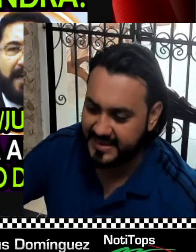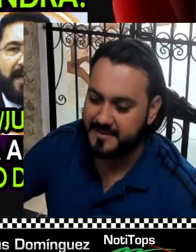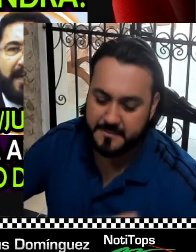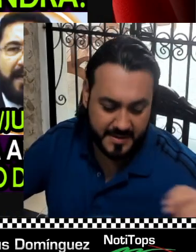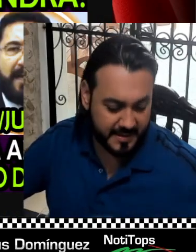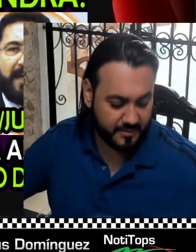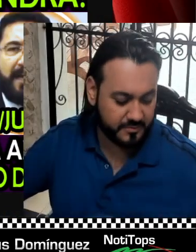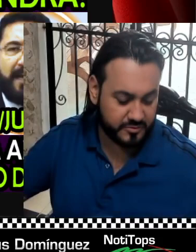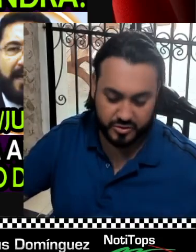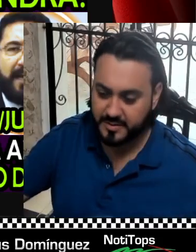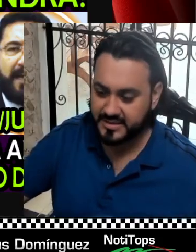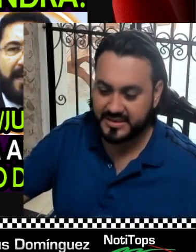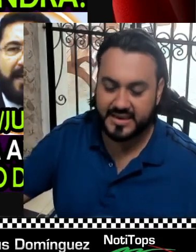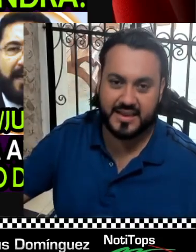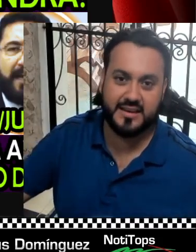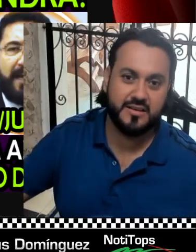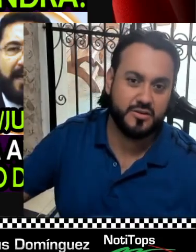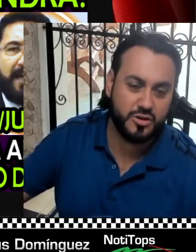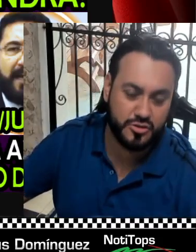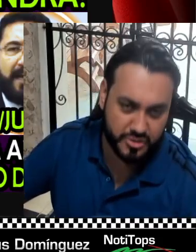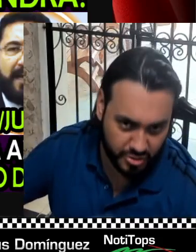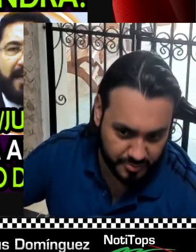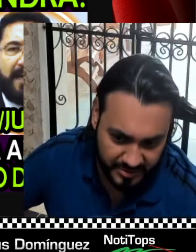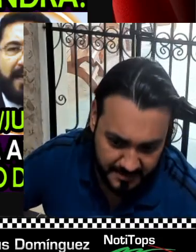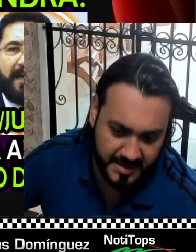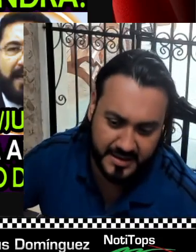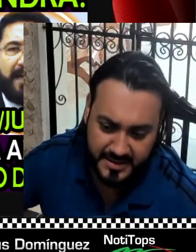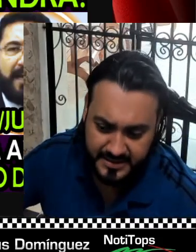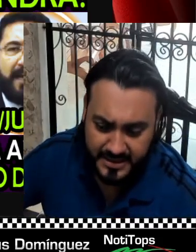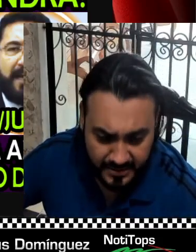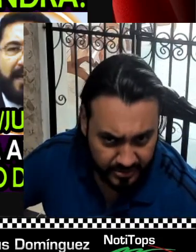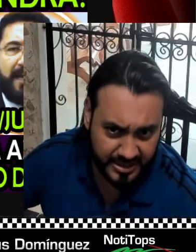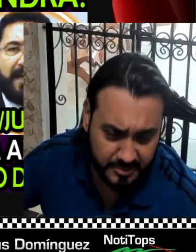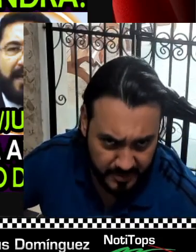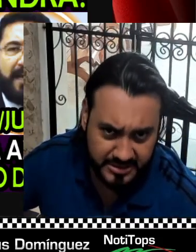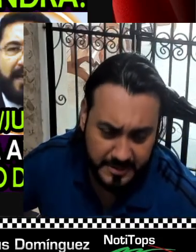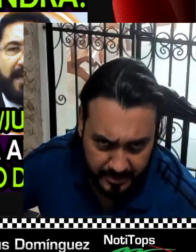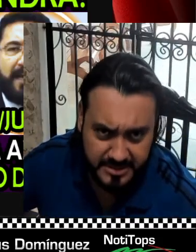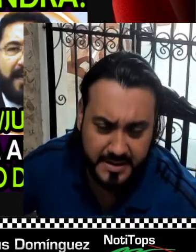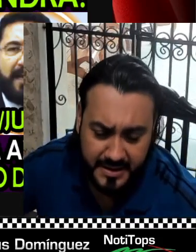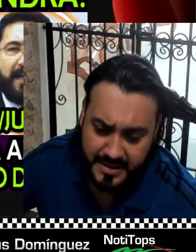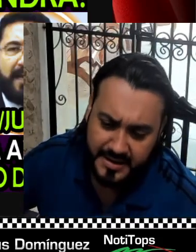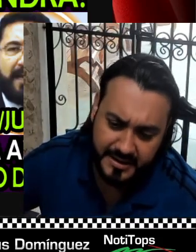este video. Suscríbete a este canal, NotiTops MX. Nos